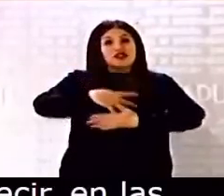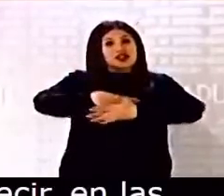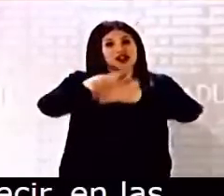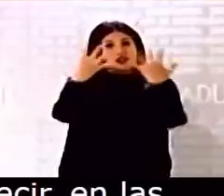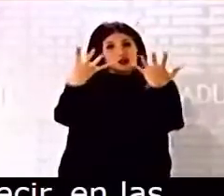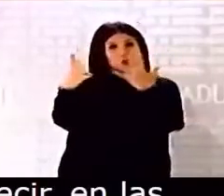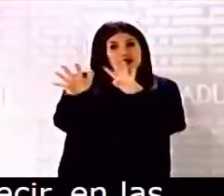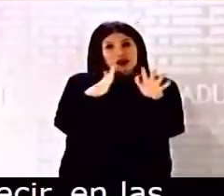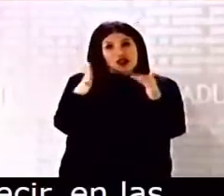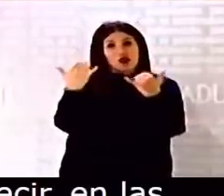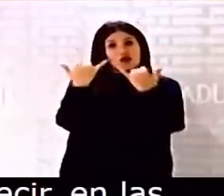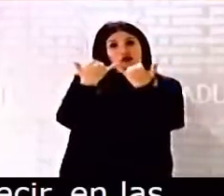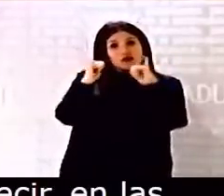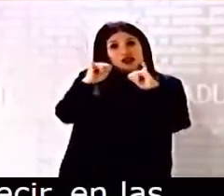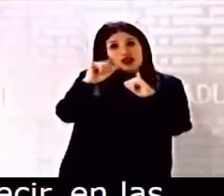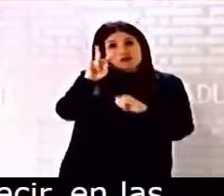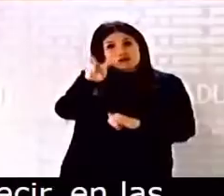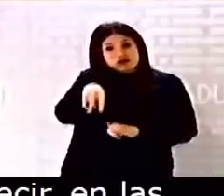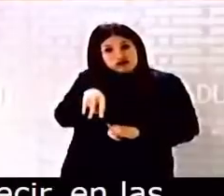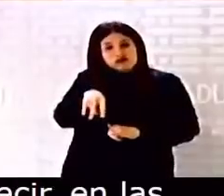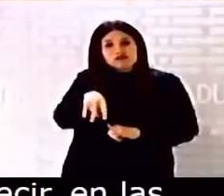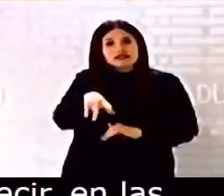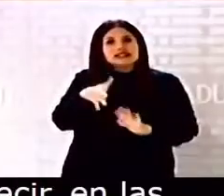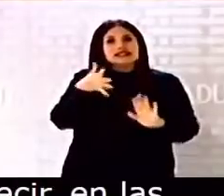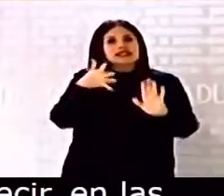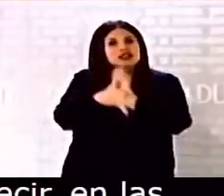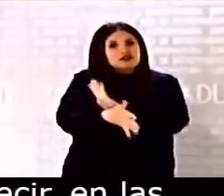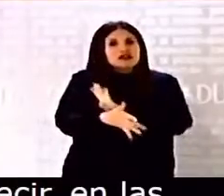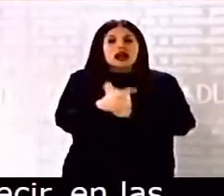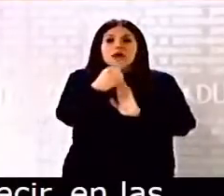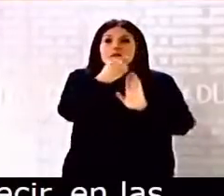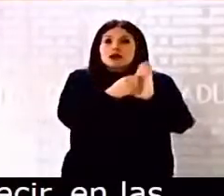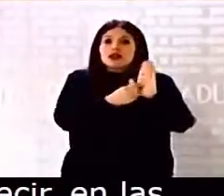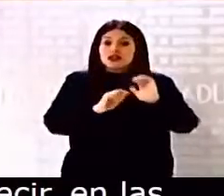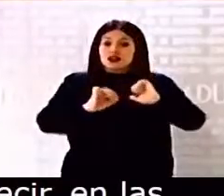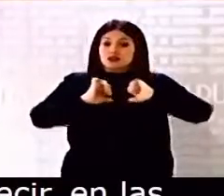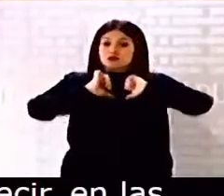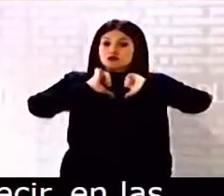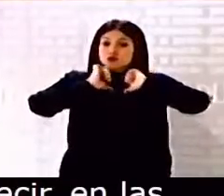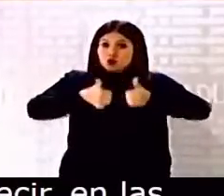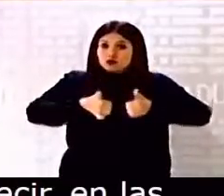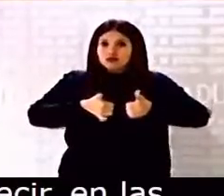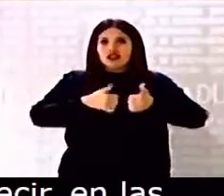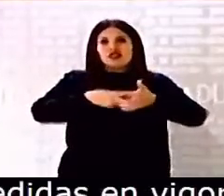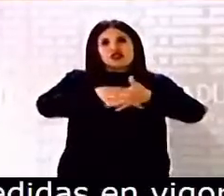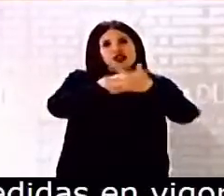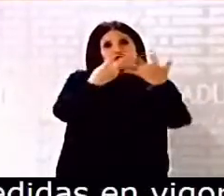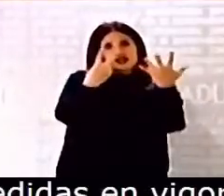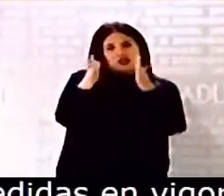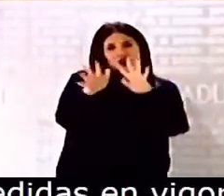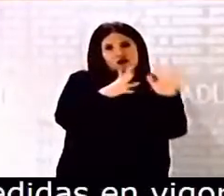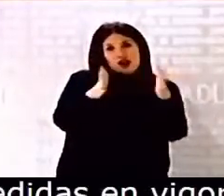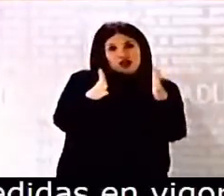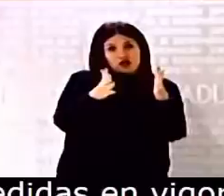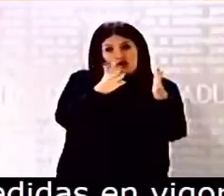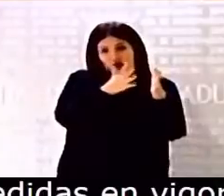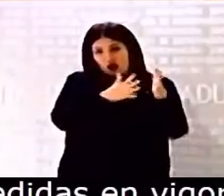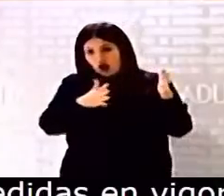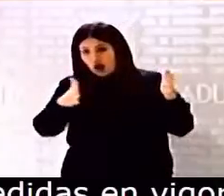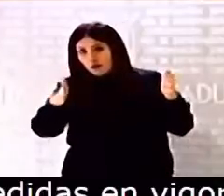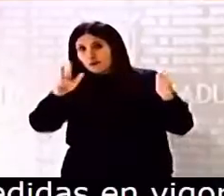medidas entrarán en vigor el día 17 de marzo y cesarán el día 21 de marzo.